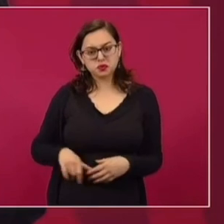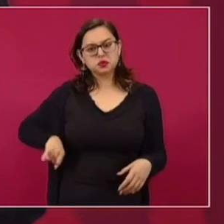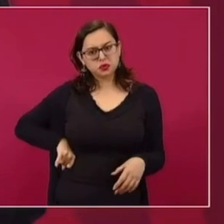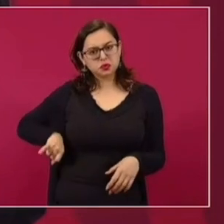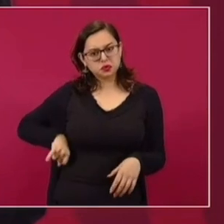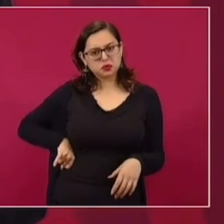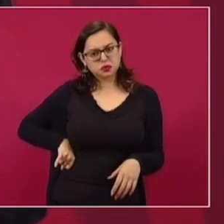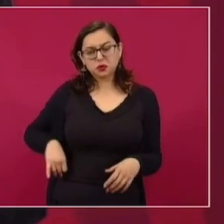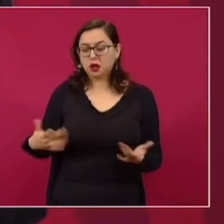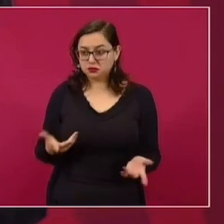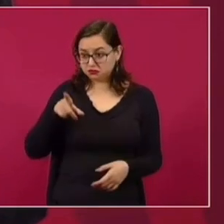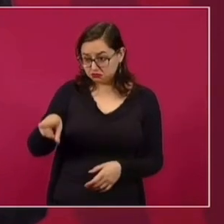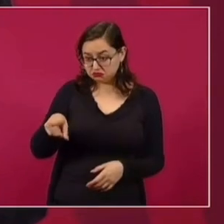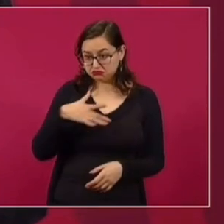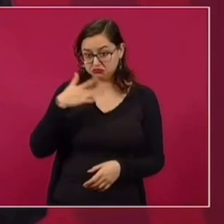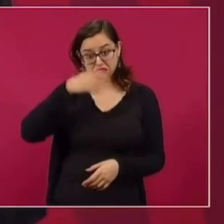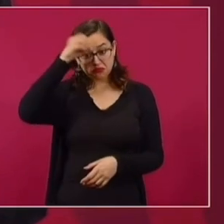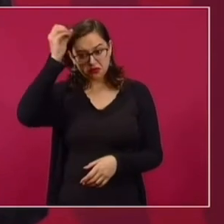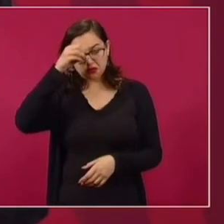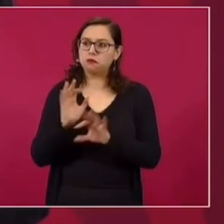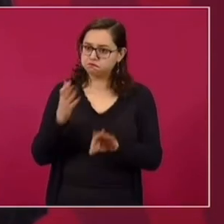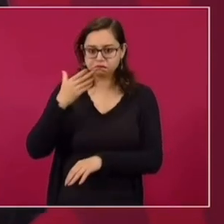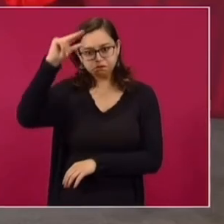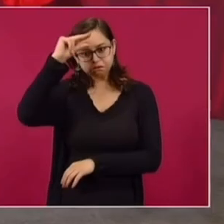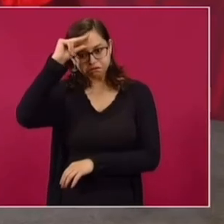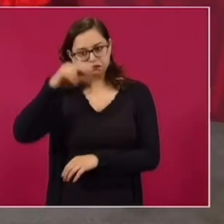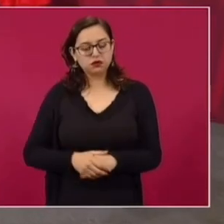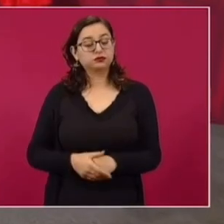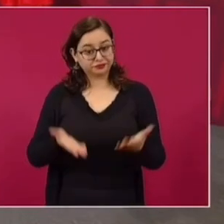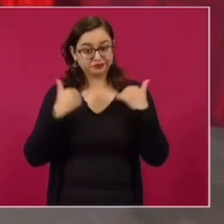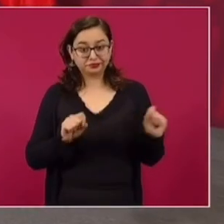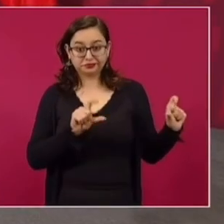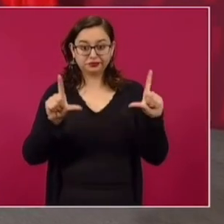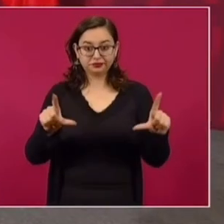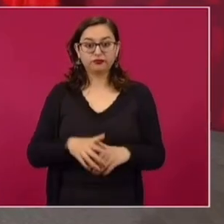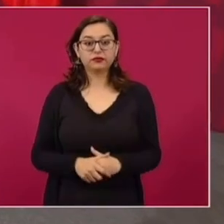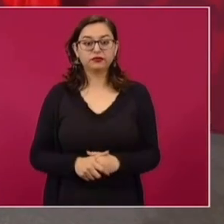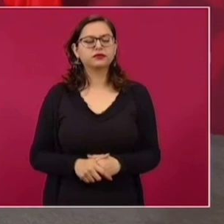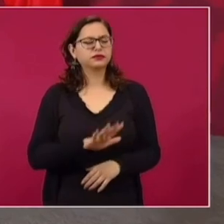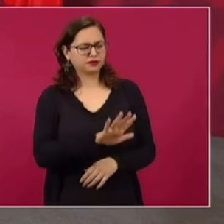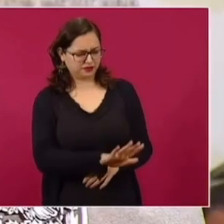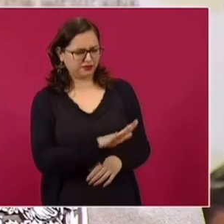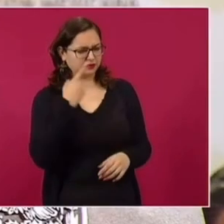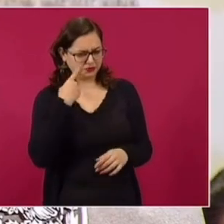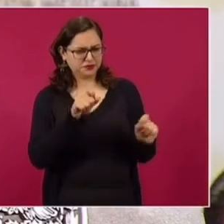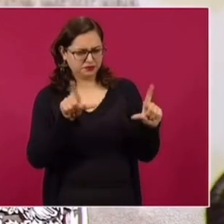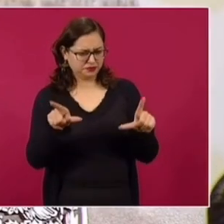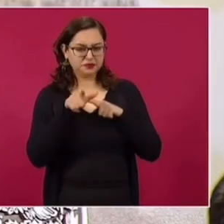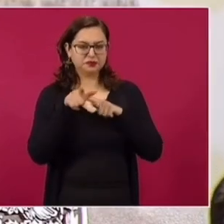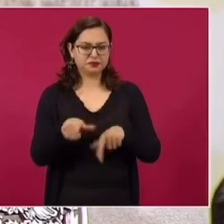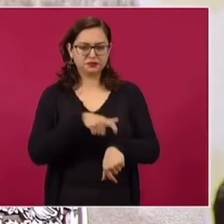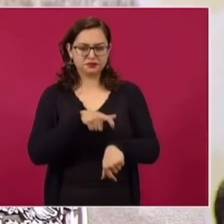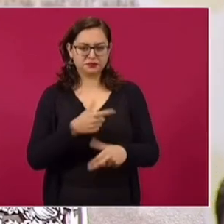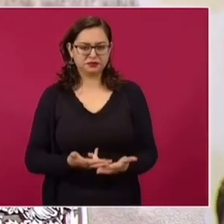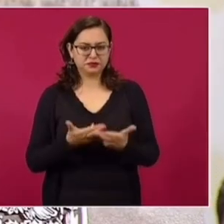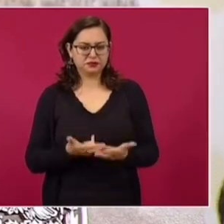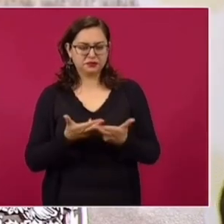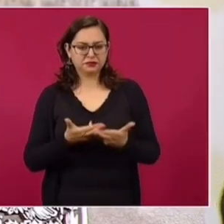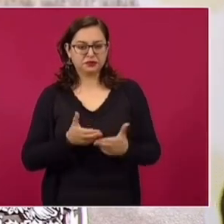repito, es de sabios cambiar de opinión. A ver si lo ponen. Presidente, en lo que... Nada más vamos a ver el de López Obrador. Ahorita seguimos, tenemos tiempo